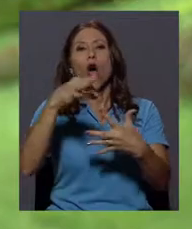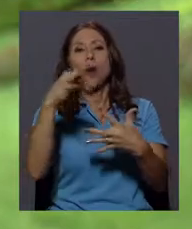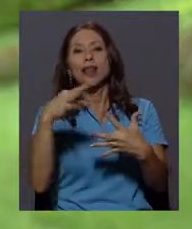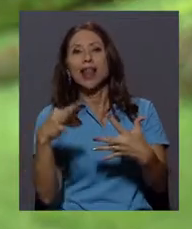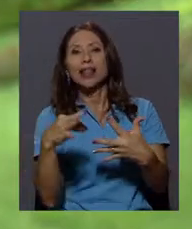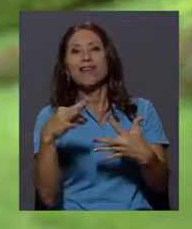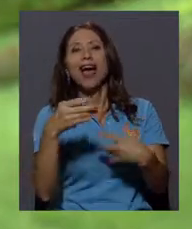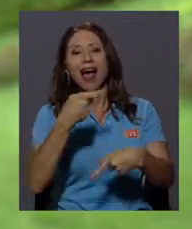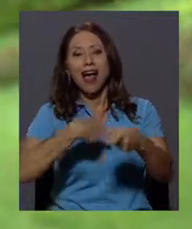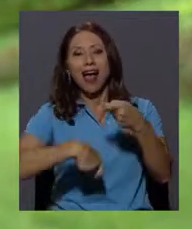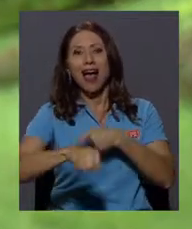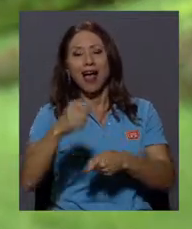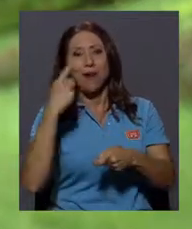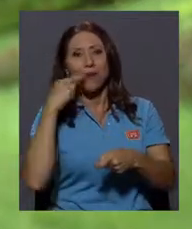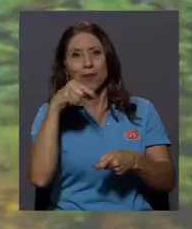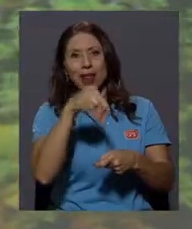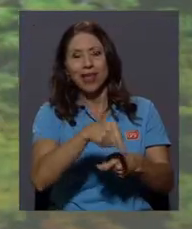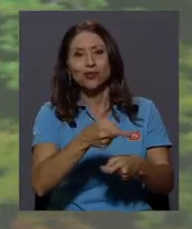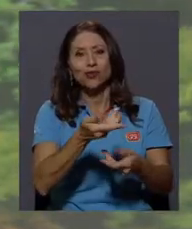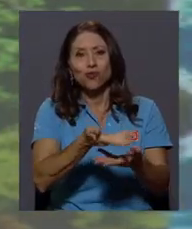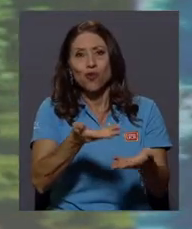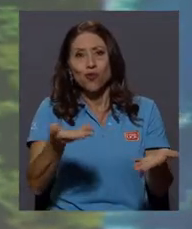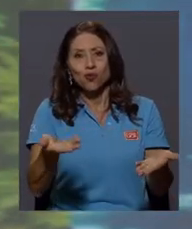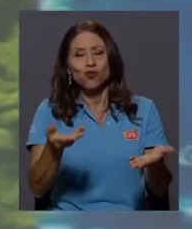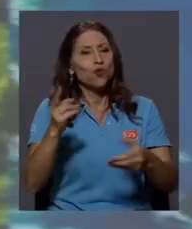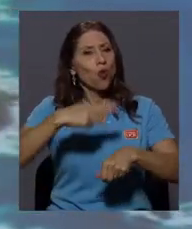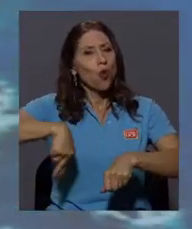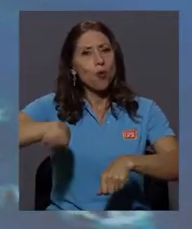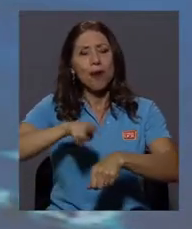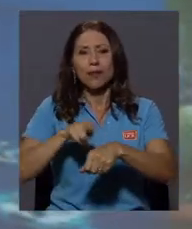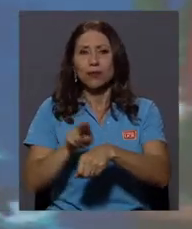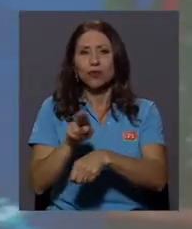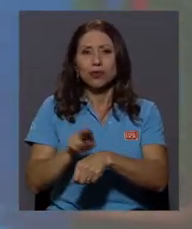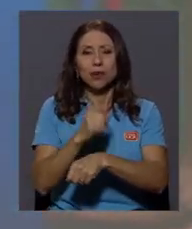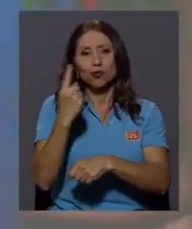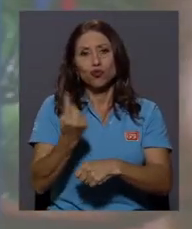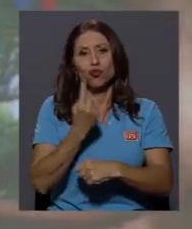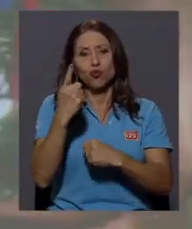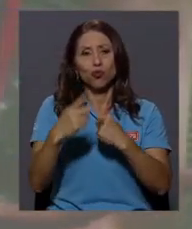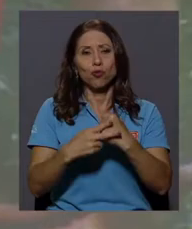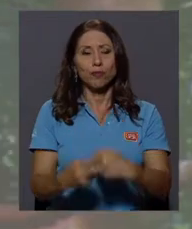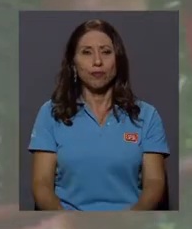productos de embalaje o de transporte que normalmente utilizamos